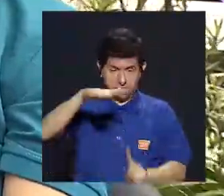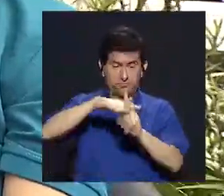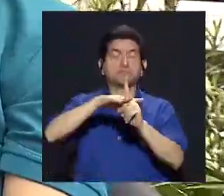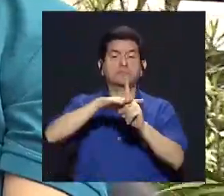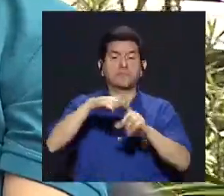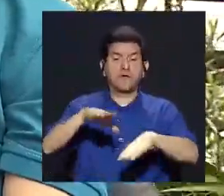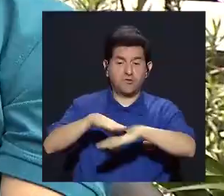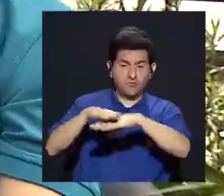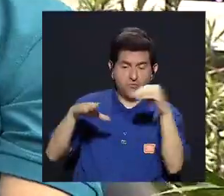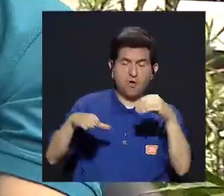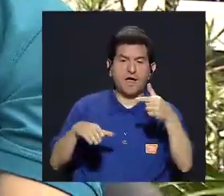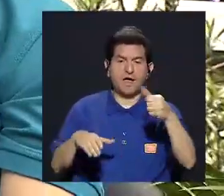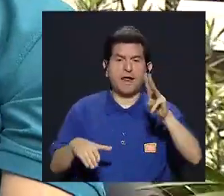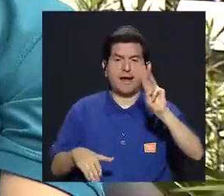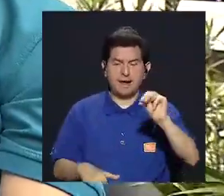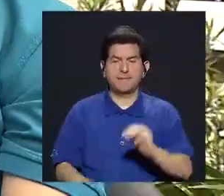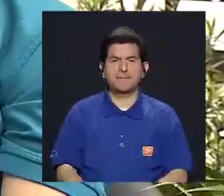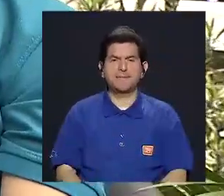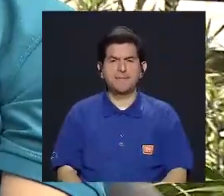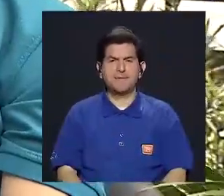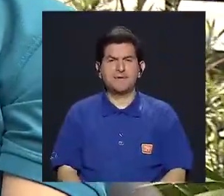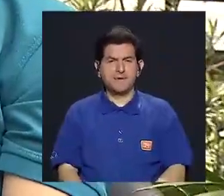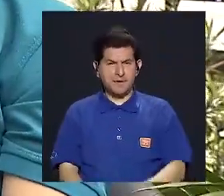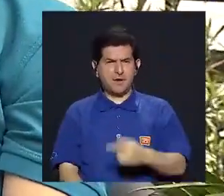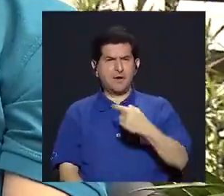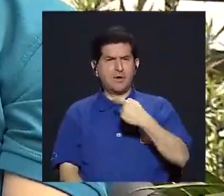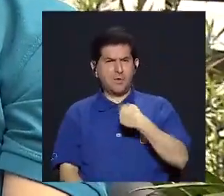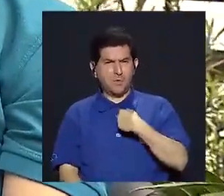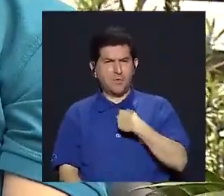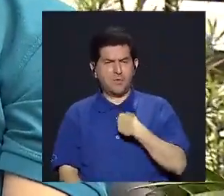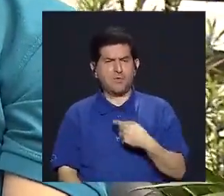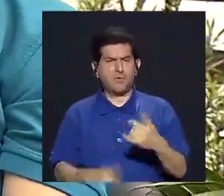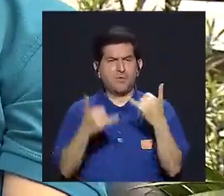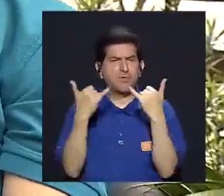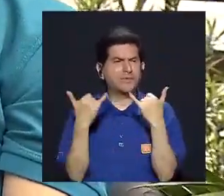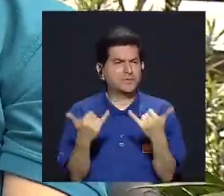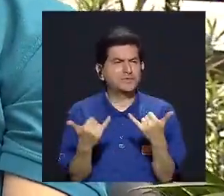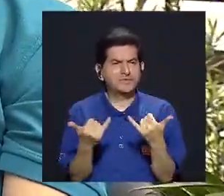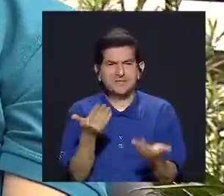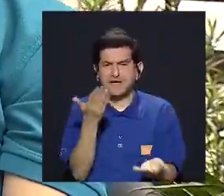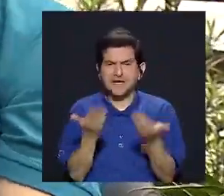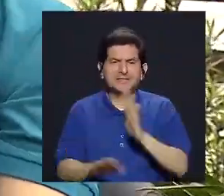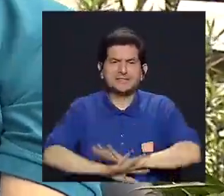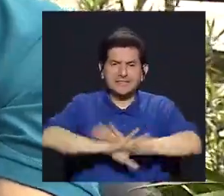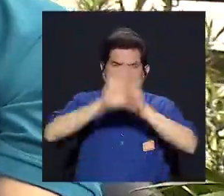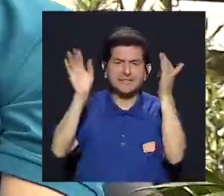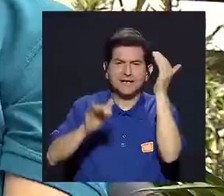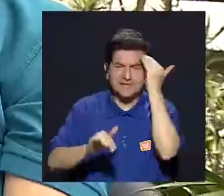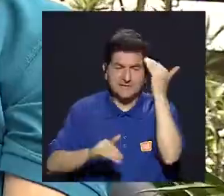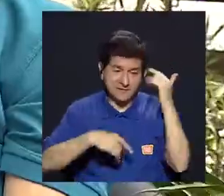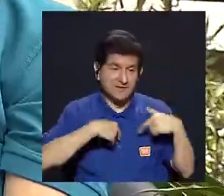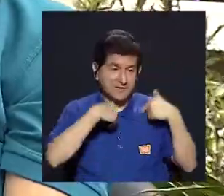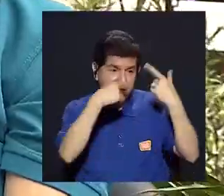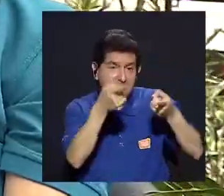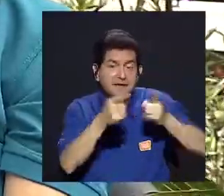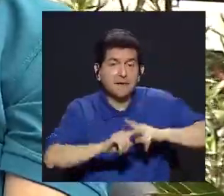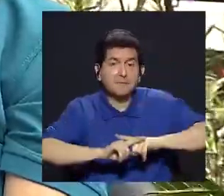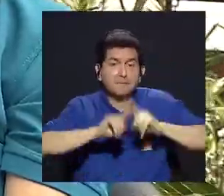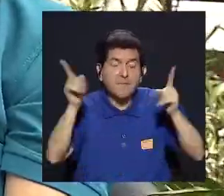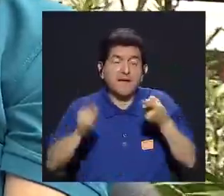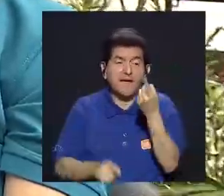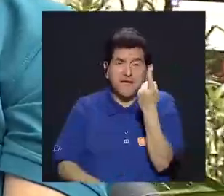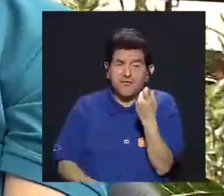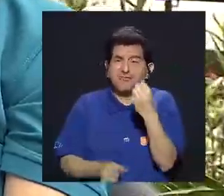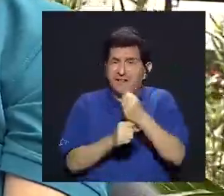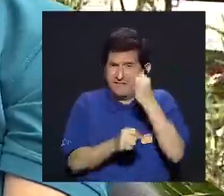definitivamente fuera del área metropolitana eso es algo que uno tiene como muy muy claro cuando llega allá pero